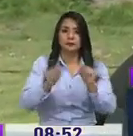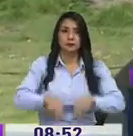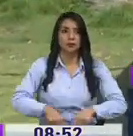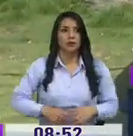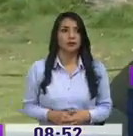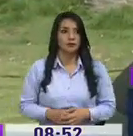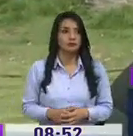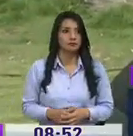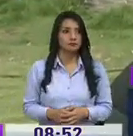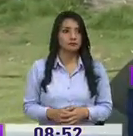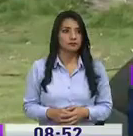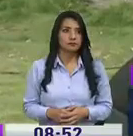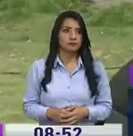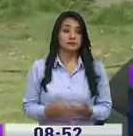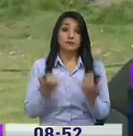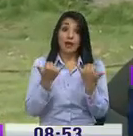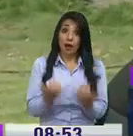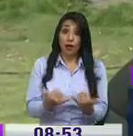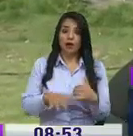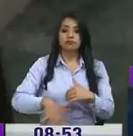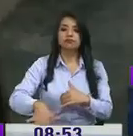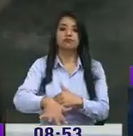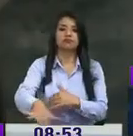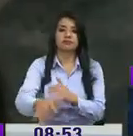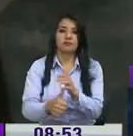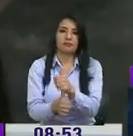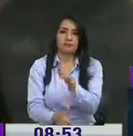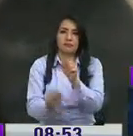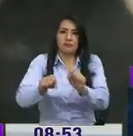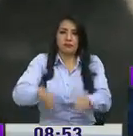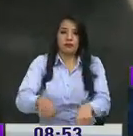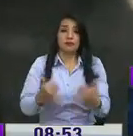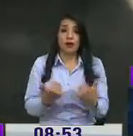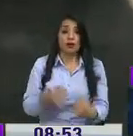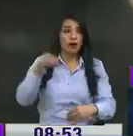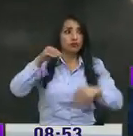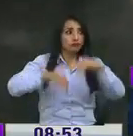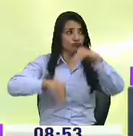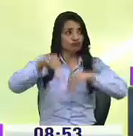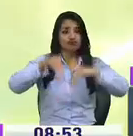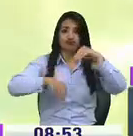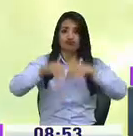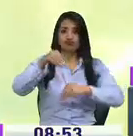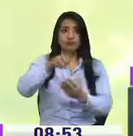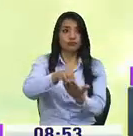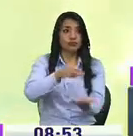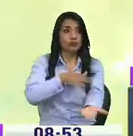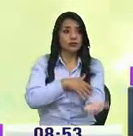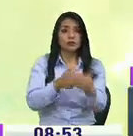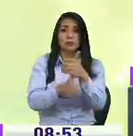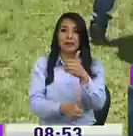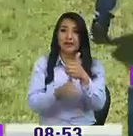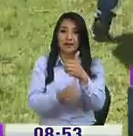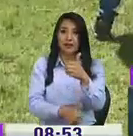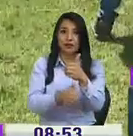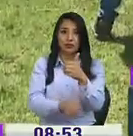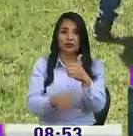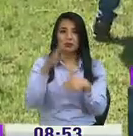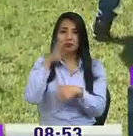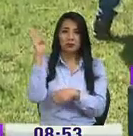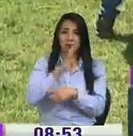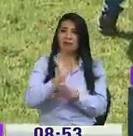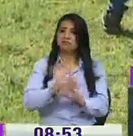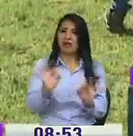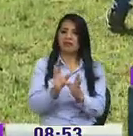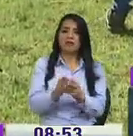entiendo, actualmente los heces de los animales. Con la elaboración del biodigestor, las heces de los perritos dejarán de contaminar y